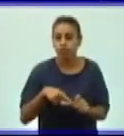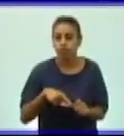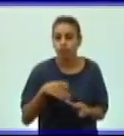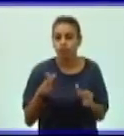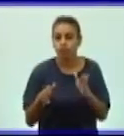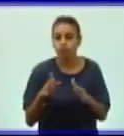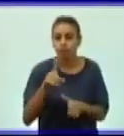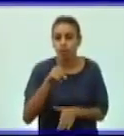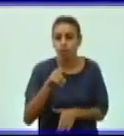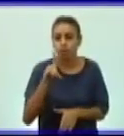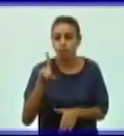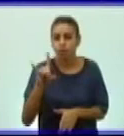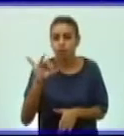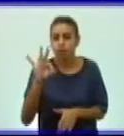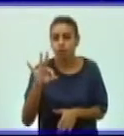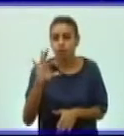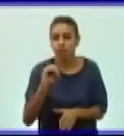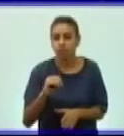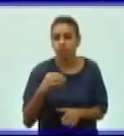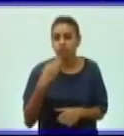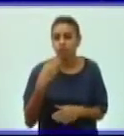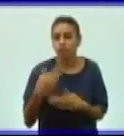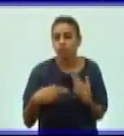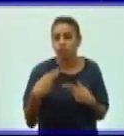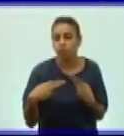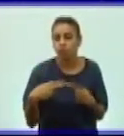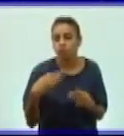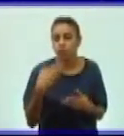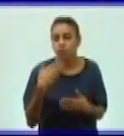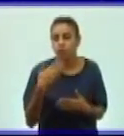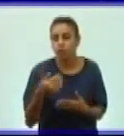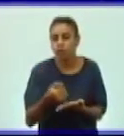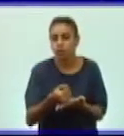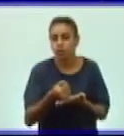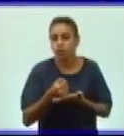medidas tomarías para preservar el socialismo en esos territorios?